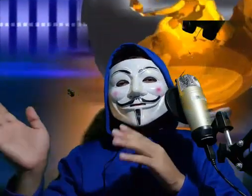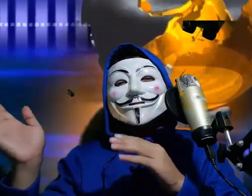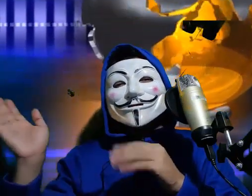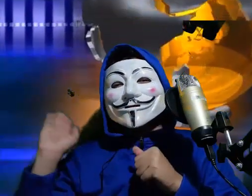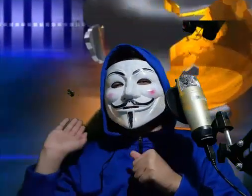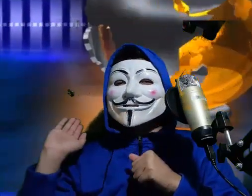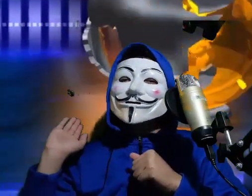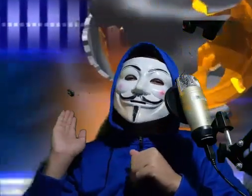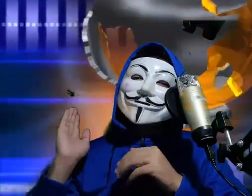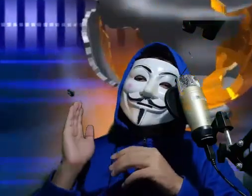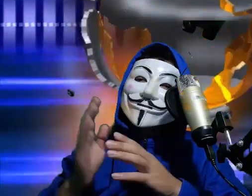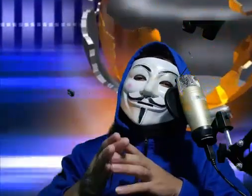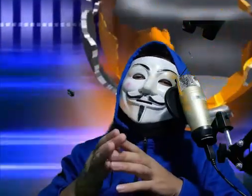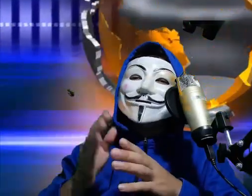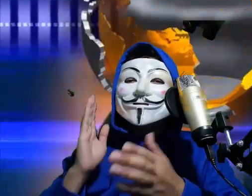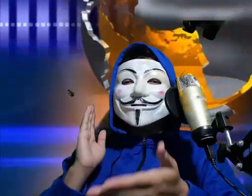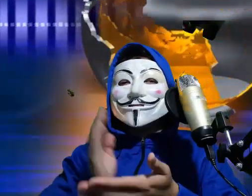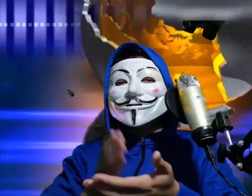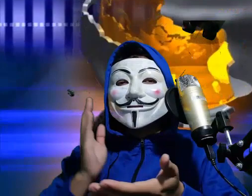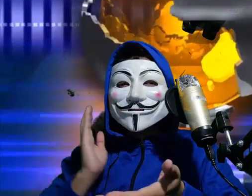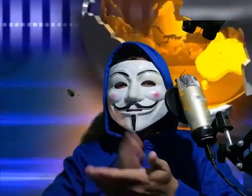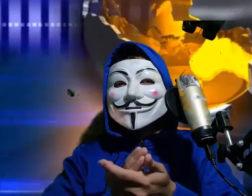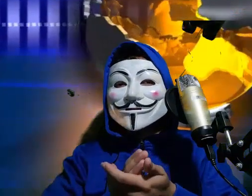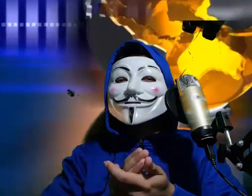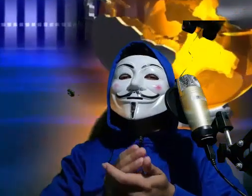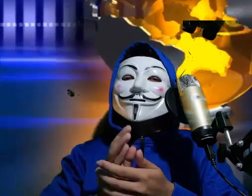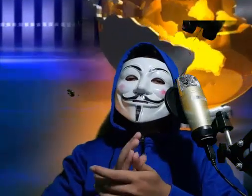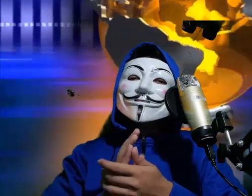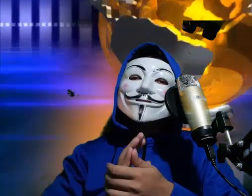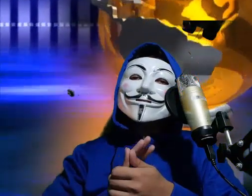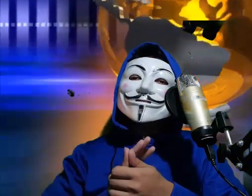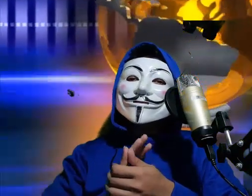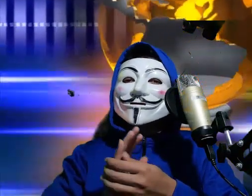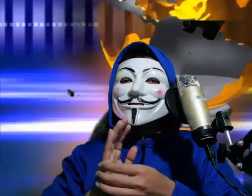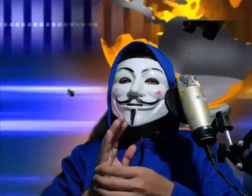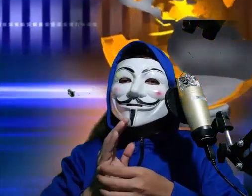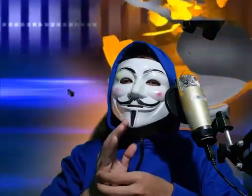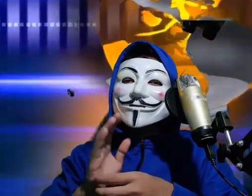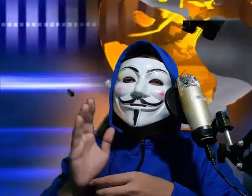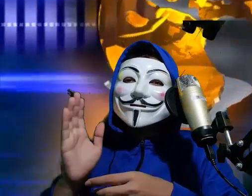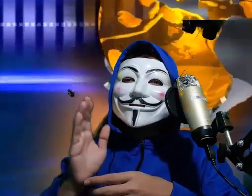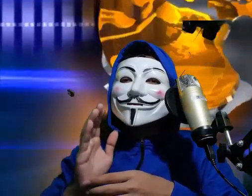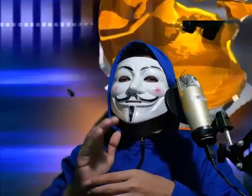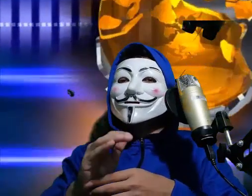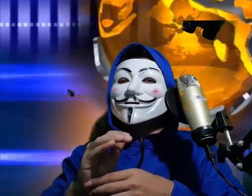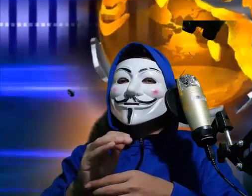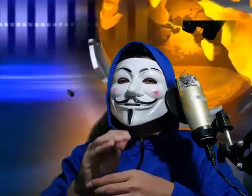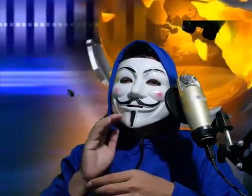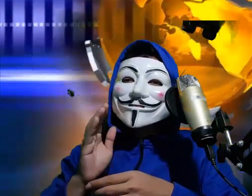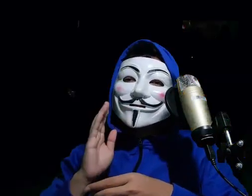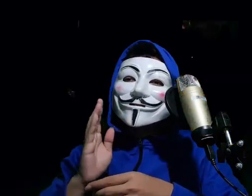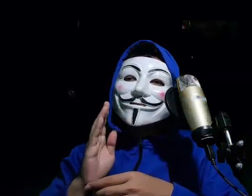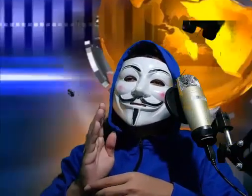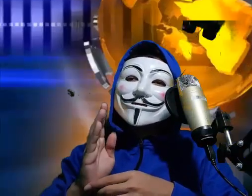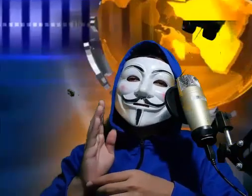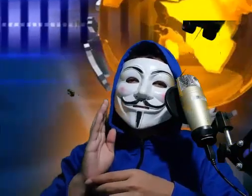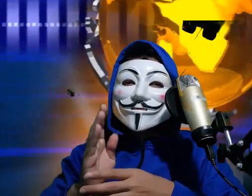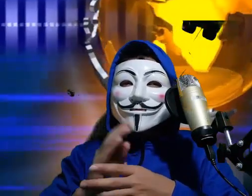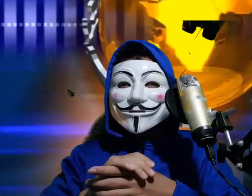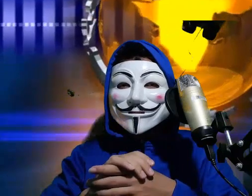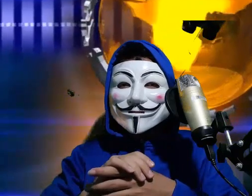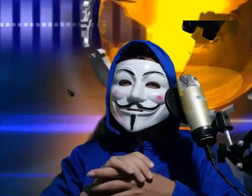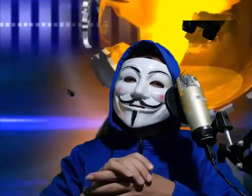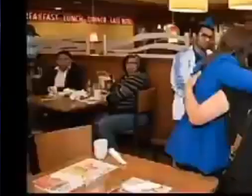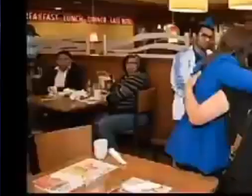y solo para dañar la imagen de Luis Reyes. Escuchemos la conversación de unos majes donde mencionan